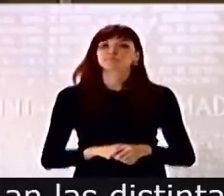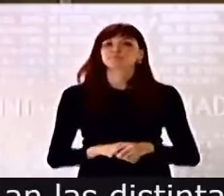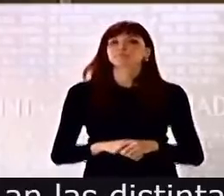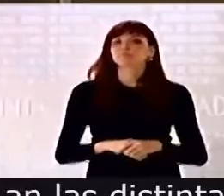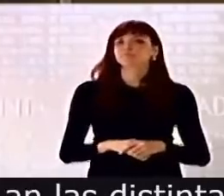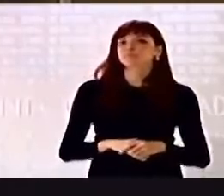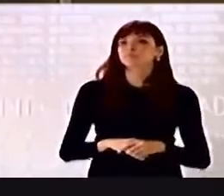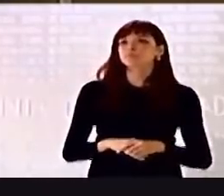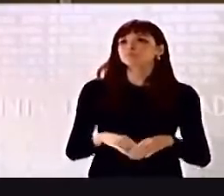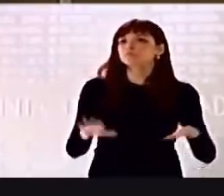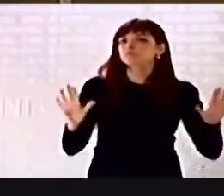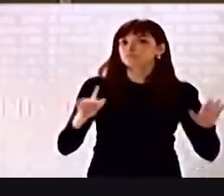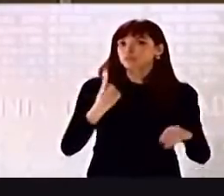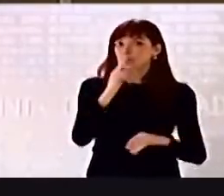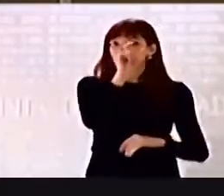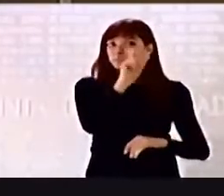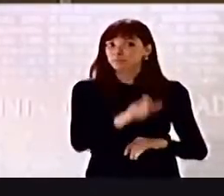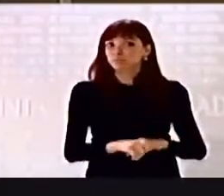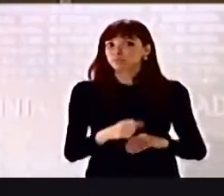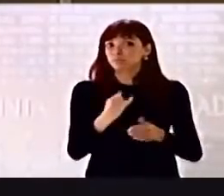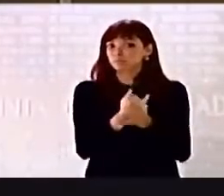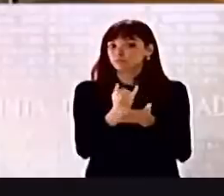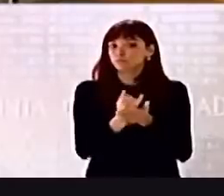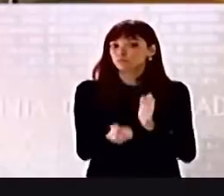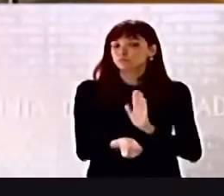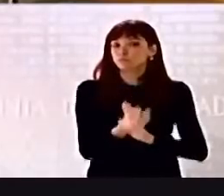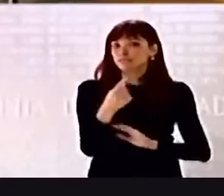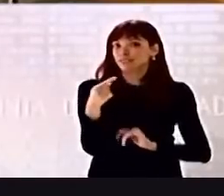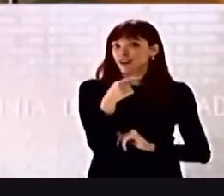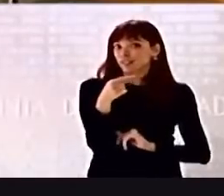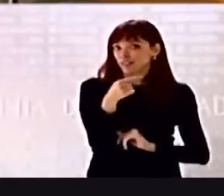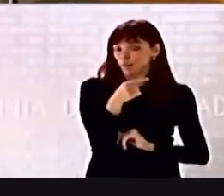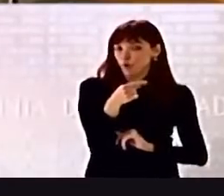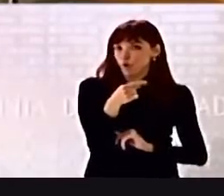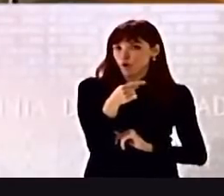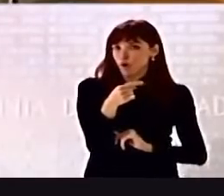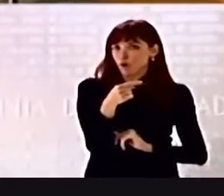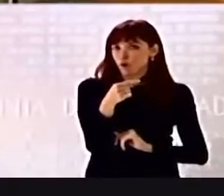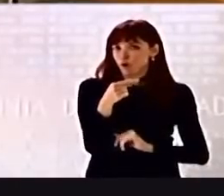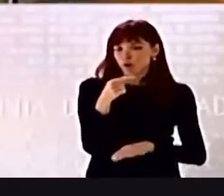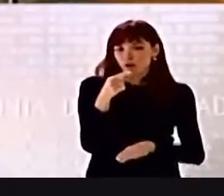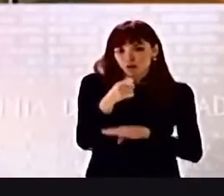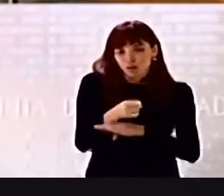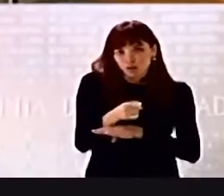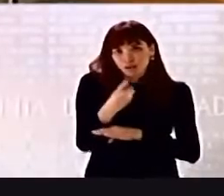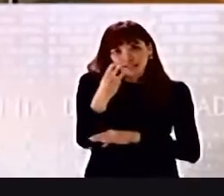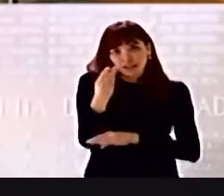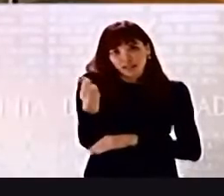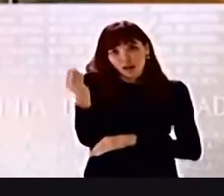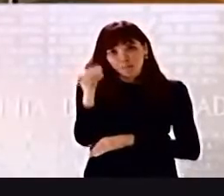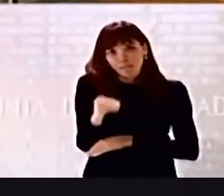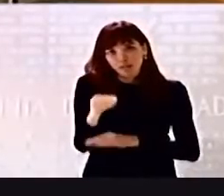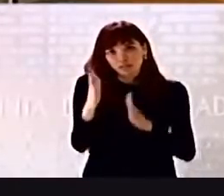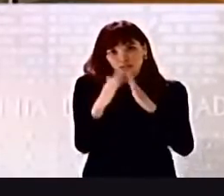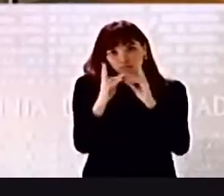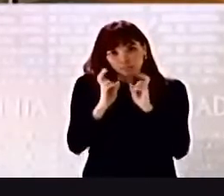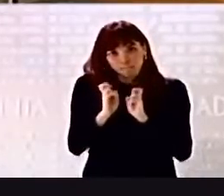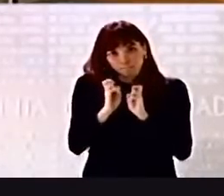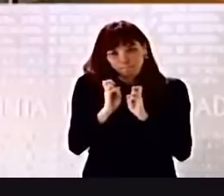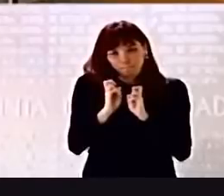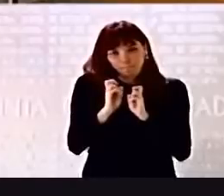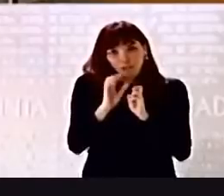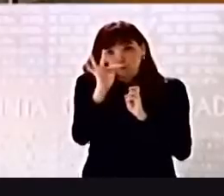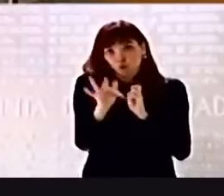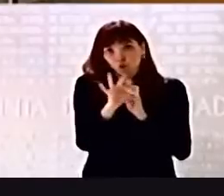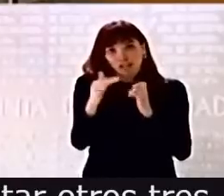Aunque esta persona diera negativo, sí, debería estar otros 3 días más hasta los 10 en